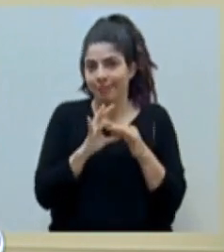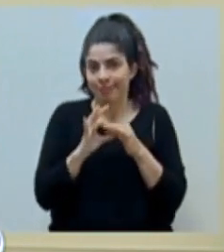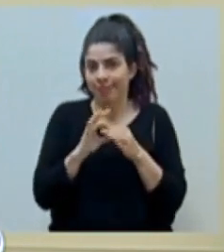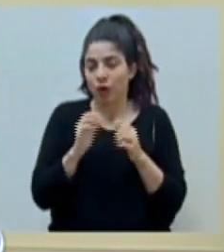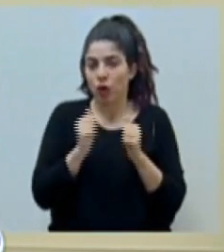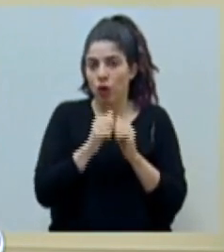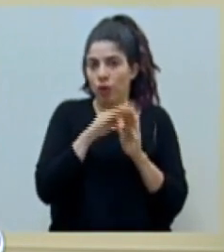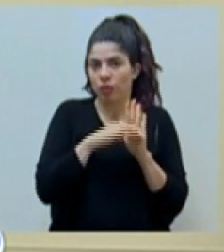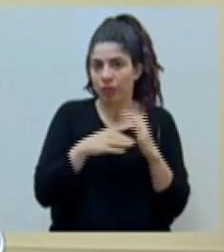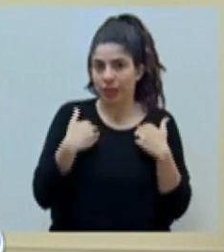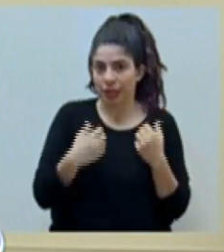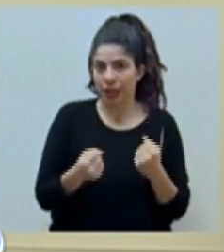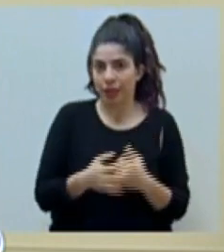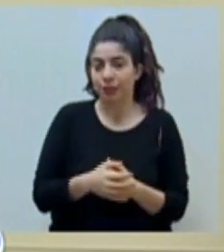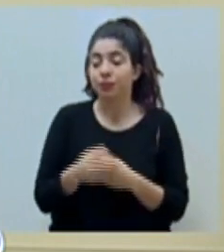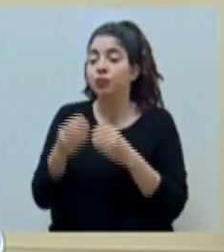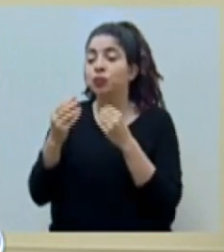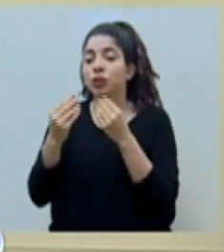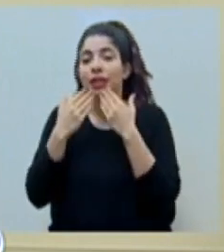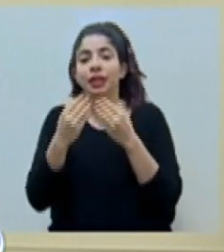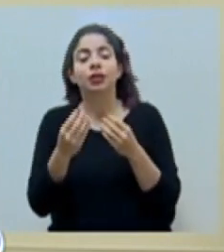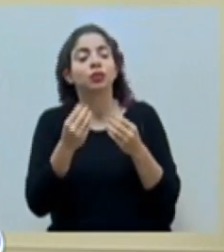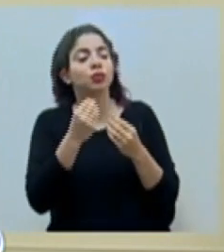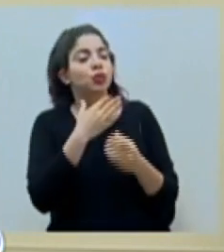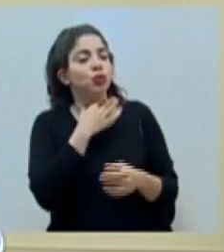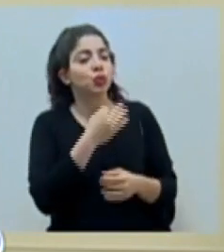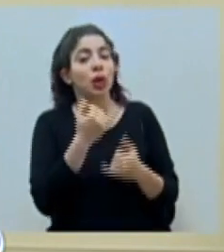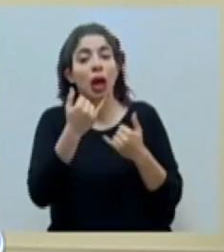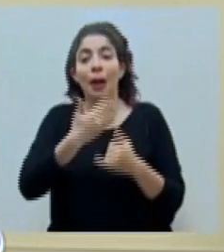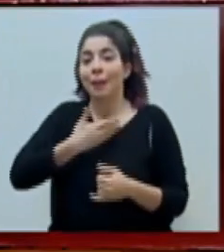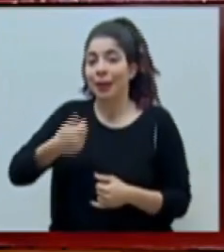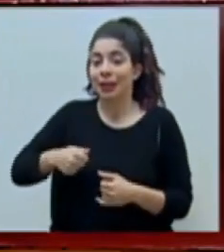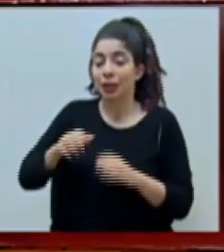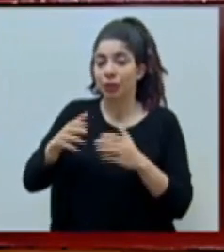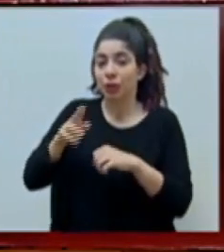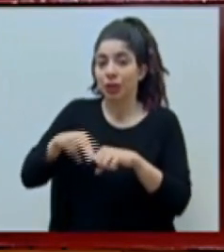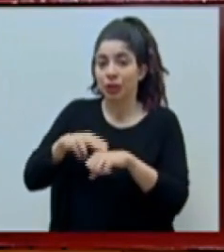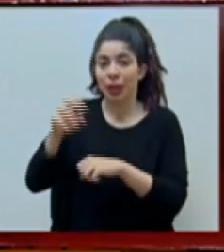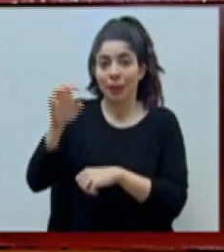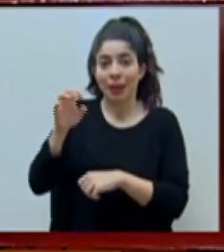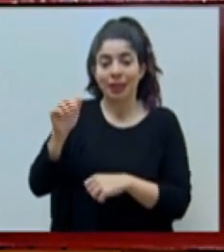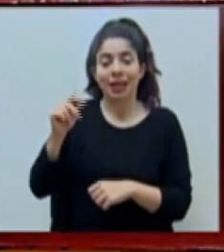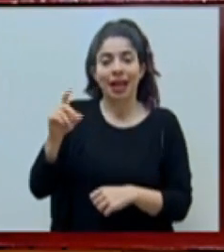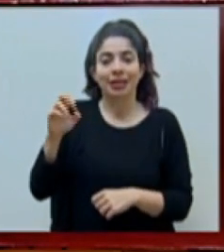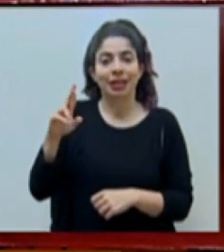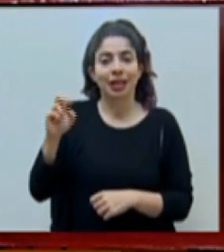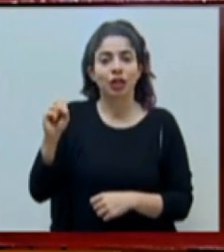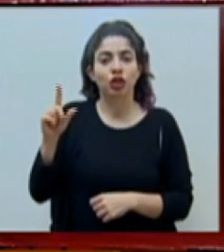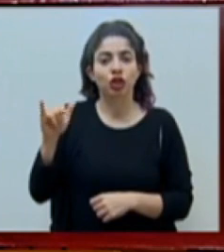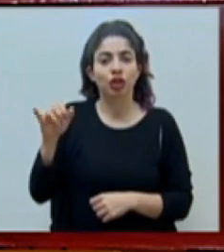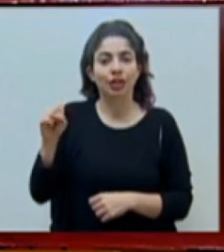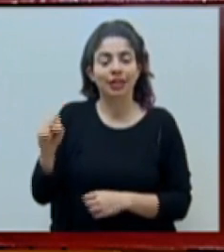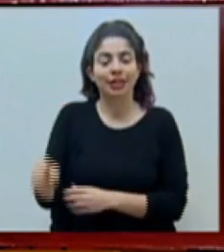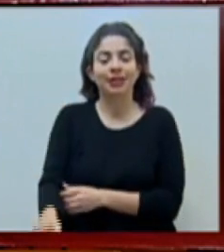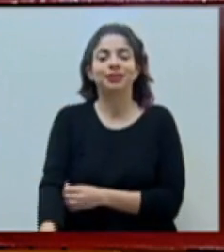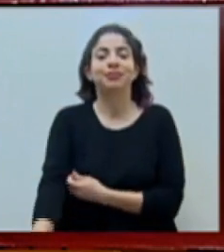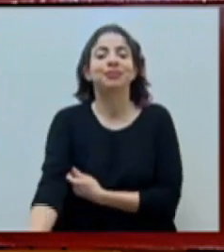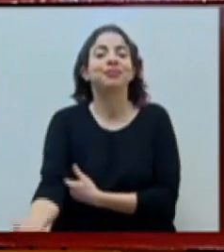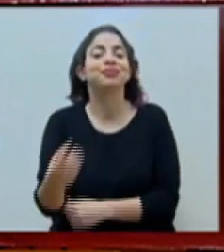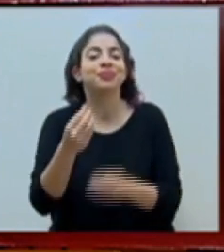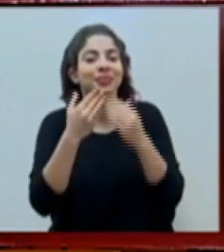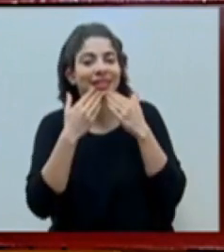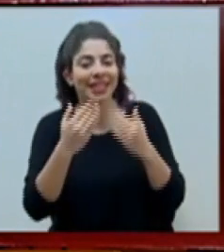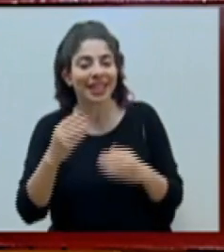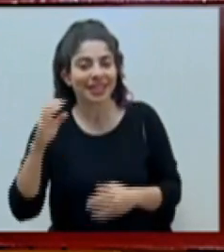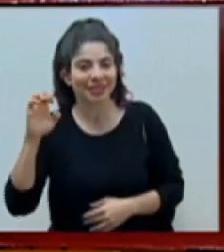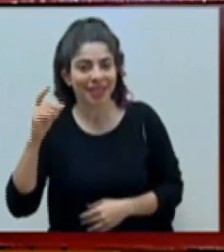sanitarias. Muchas gracias. Continuamos con el presidente de la Comisión Nacional de Emergencias, el señor Alexander Solís. Muchísimas gracias, don